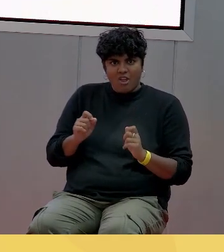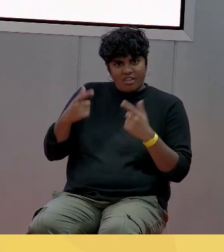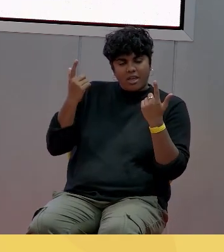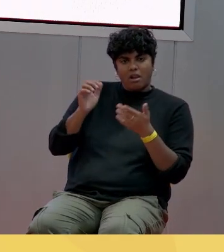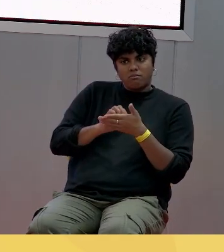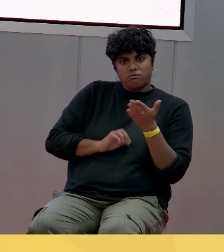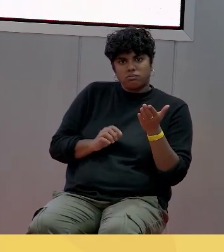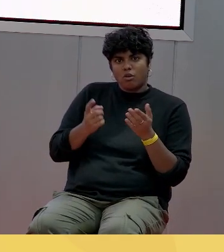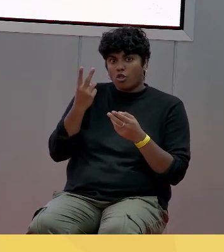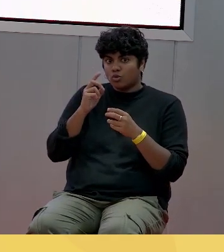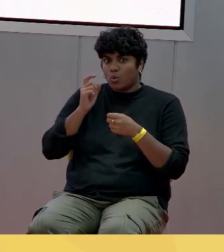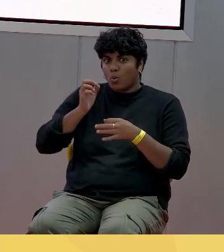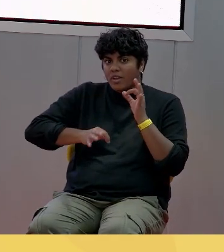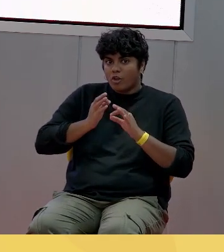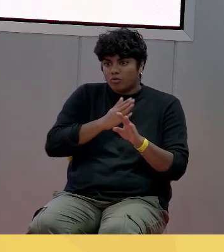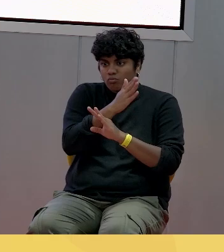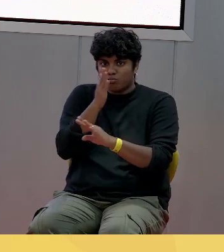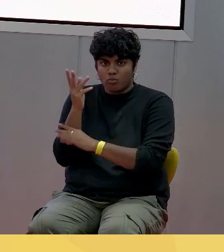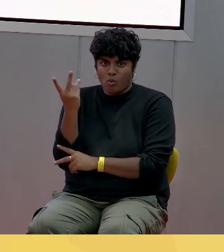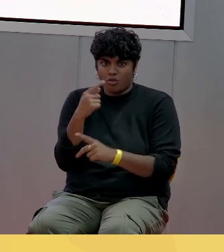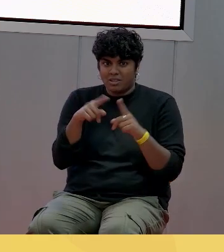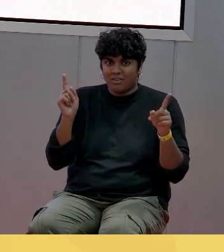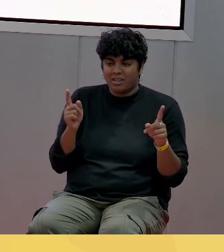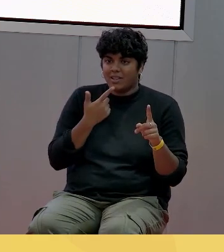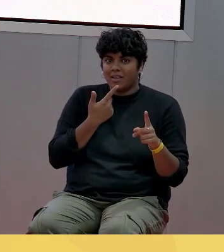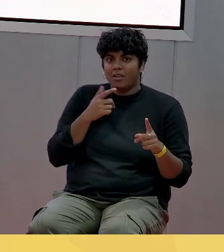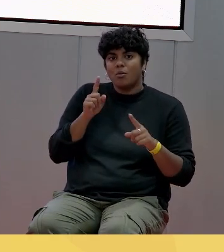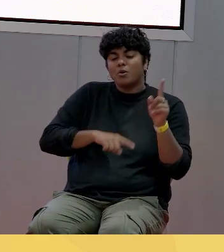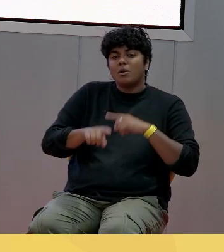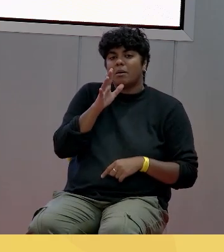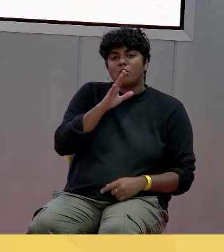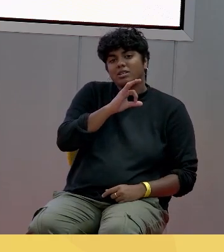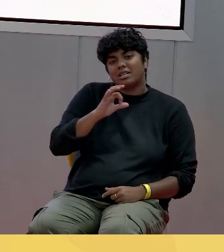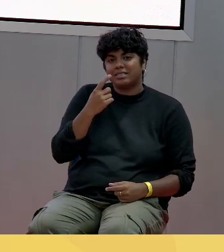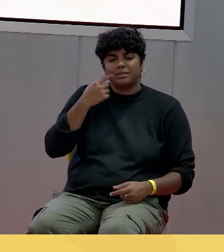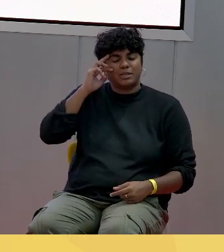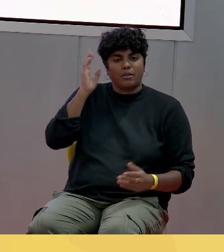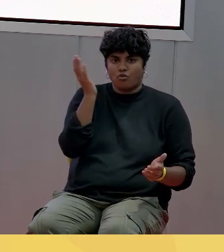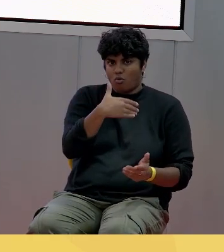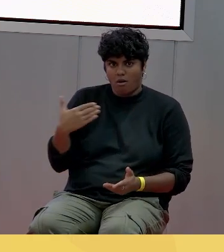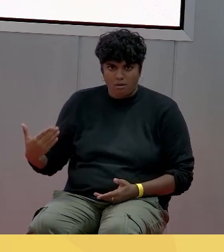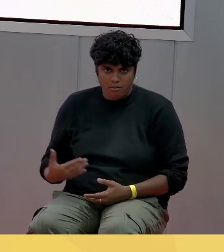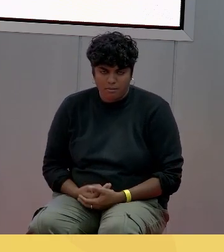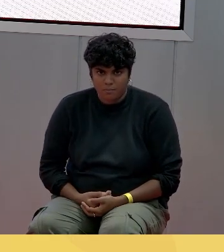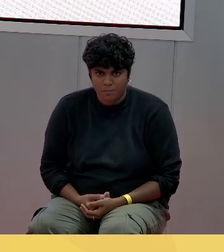vio a 2 juicios diferentes, argumentando que era un problema que Hilary Cass no tenga experiencia, ¿no?